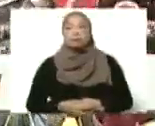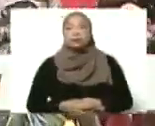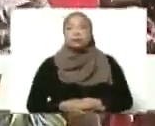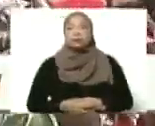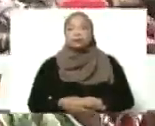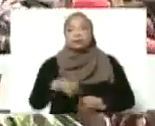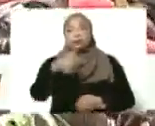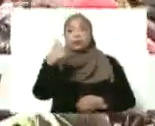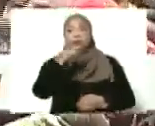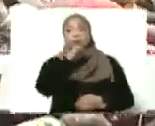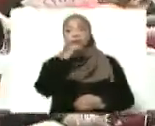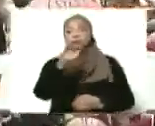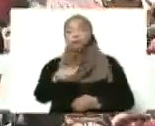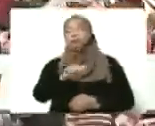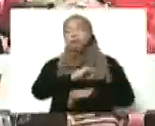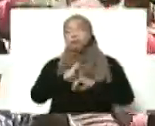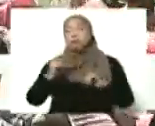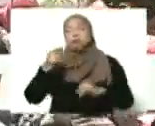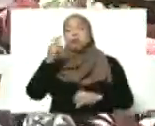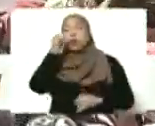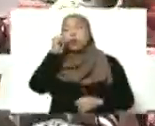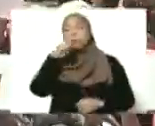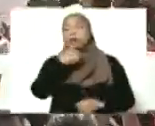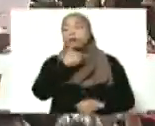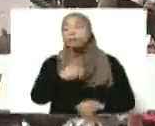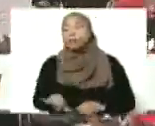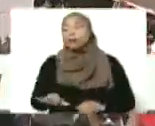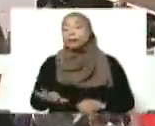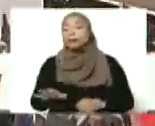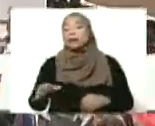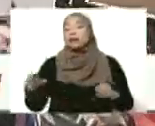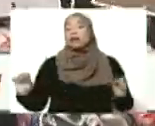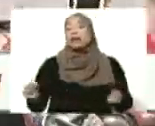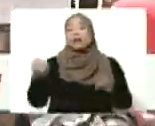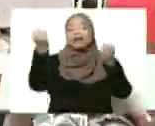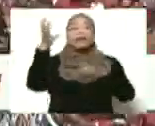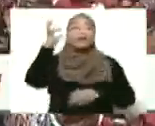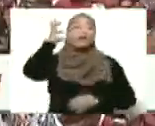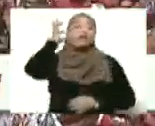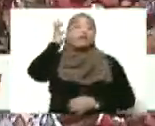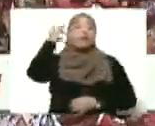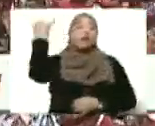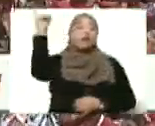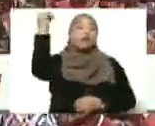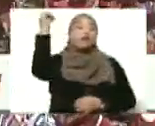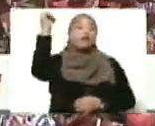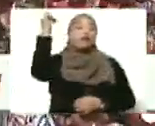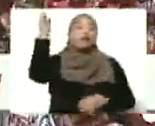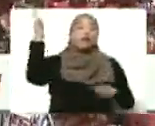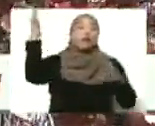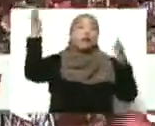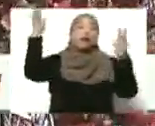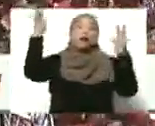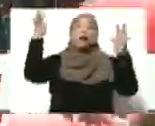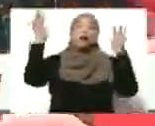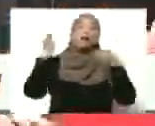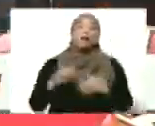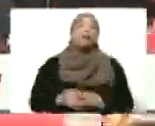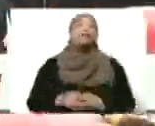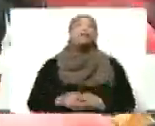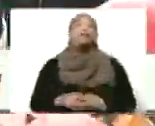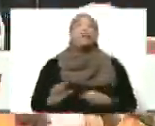Quedamos tabla para que no peleen. ¡Que viva la mujer yaracuyana! ¡Baluarte, punta de lanza